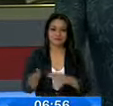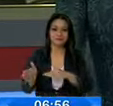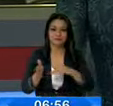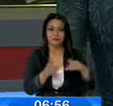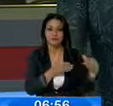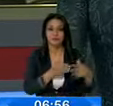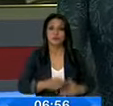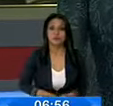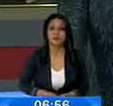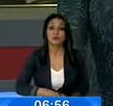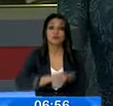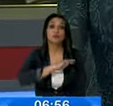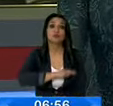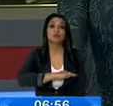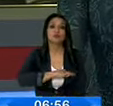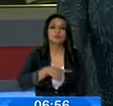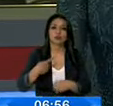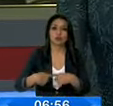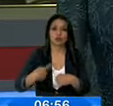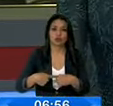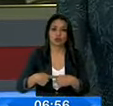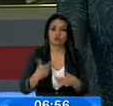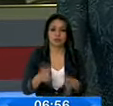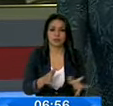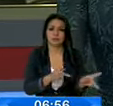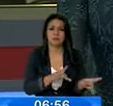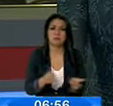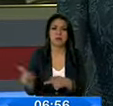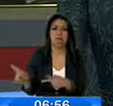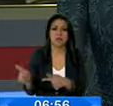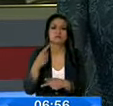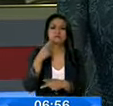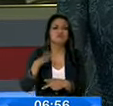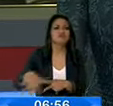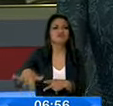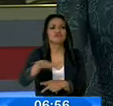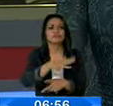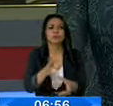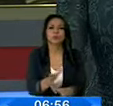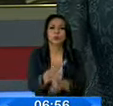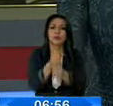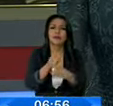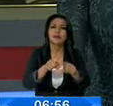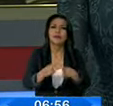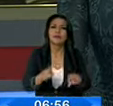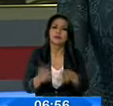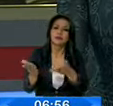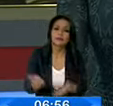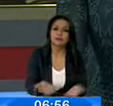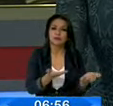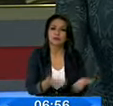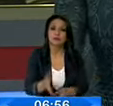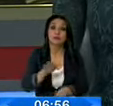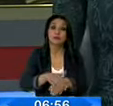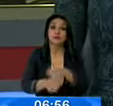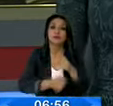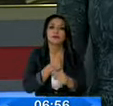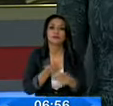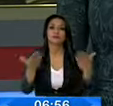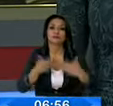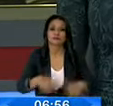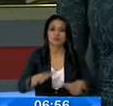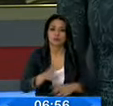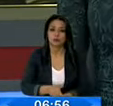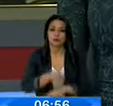Les contamos que el municipio de Quito ha dispuesto un plan especial para precautelar la seguridad durante los diferentes eventos que se realizarán por el fin de año.